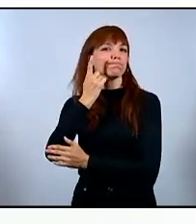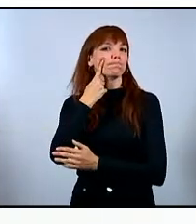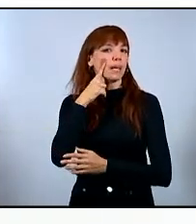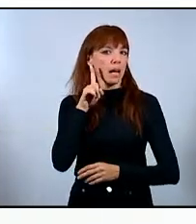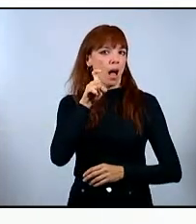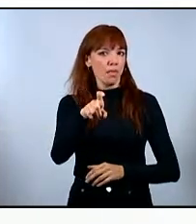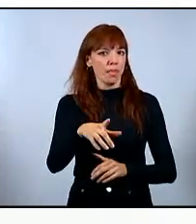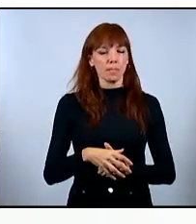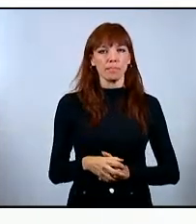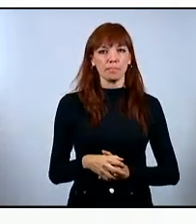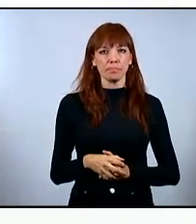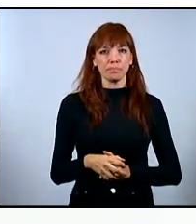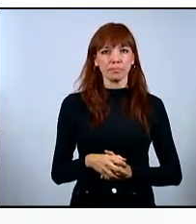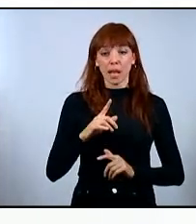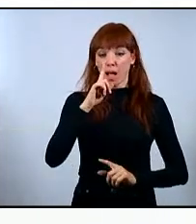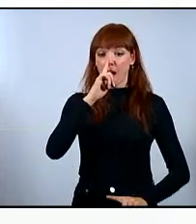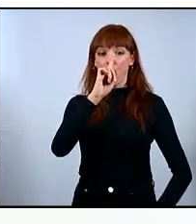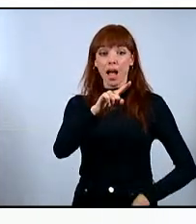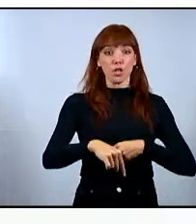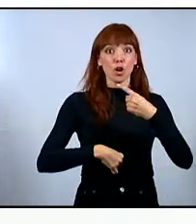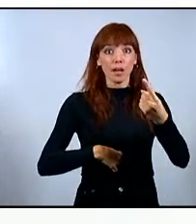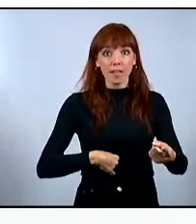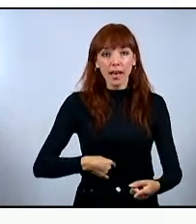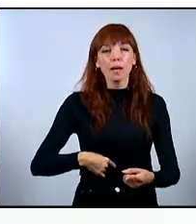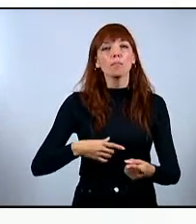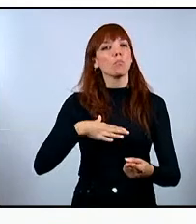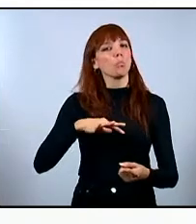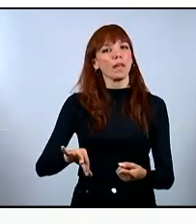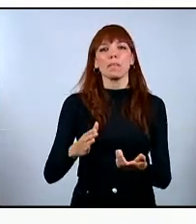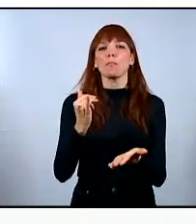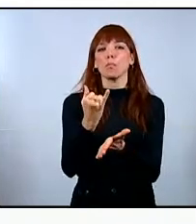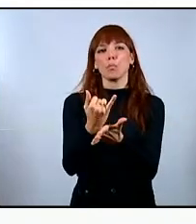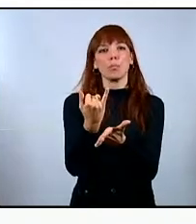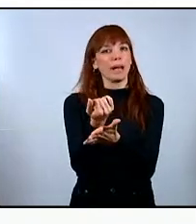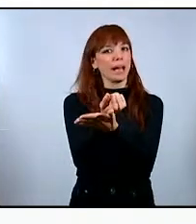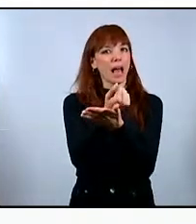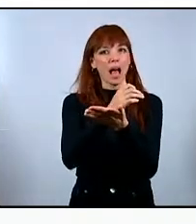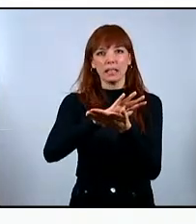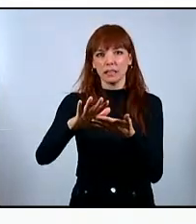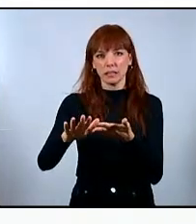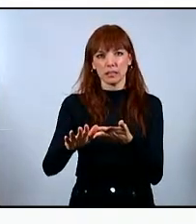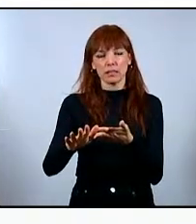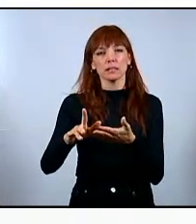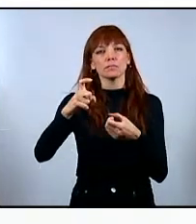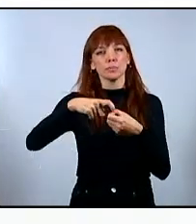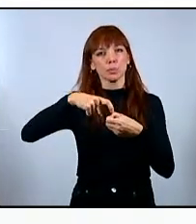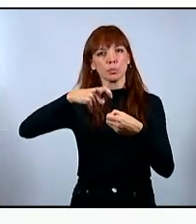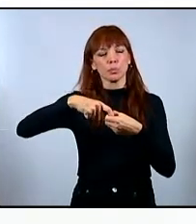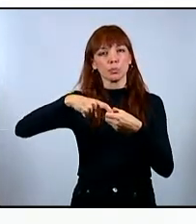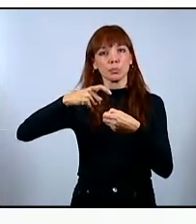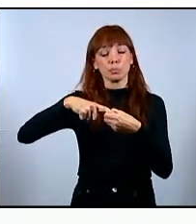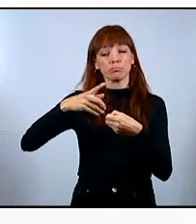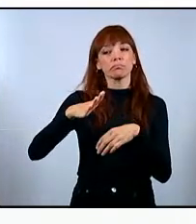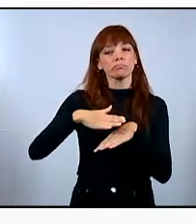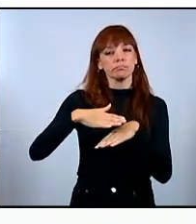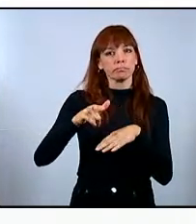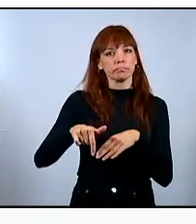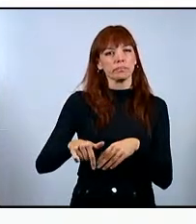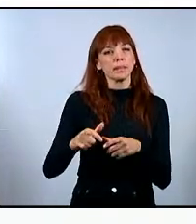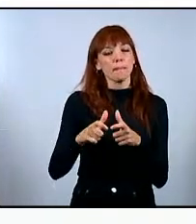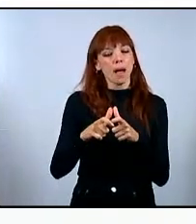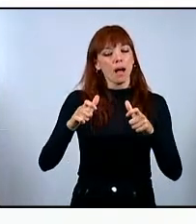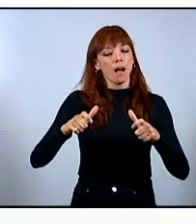año 2024 van a poder acceder a estas pruebas de forma gratuita y esa edad de cribado va a ir descendiendo en esta legislatura hasta